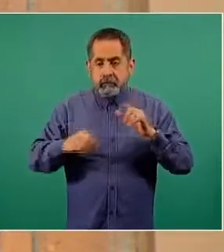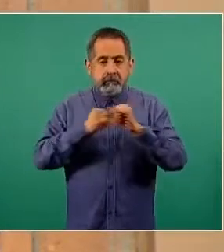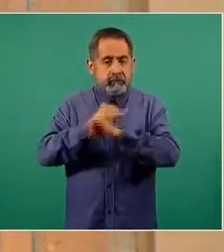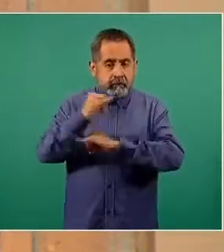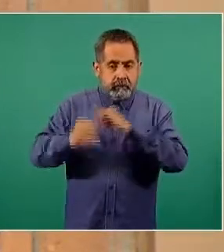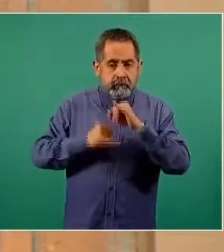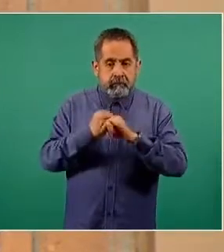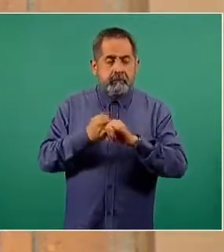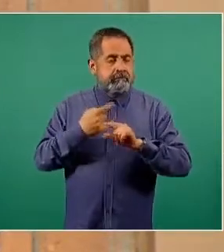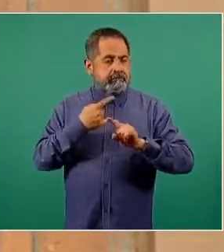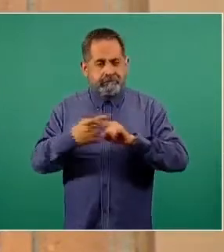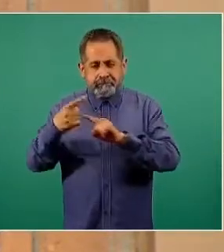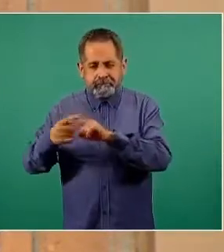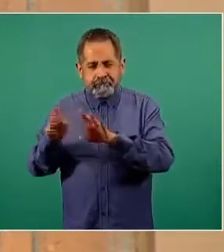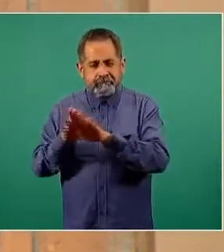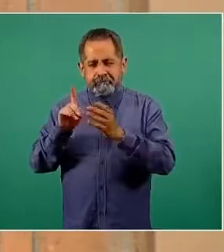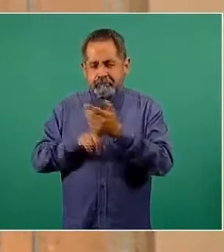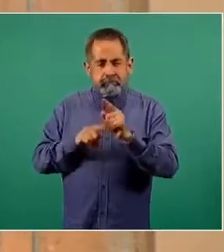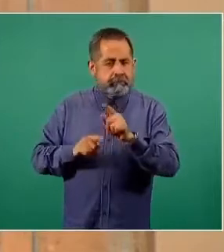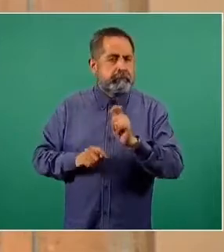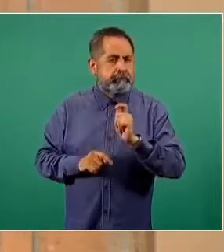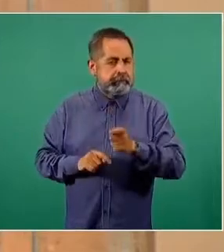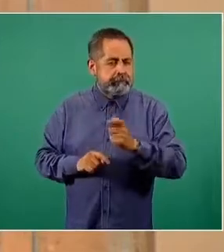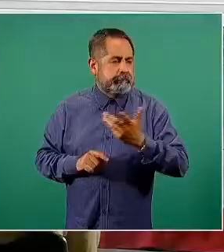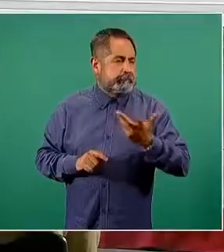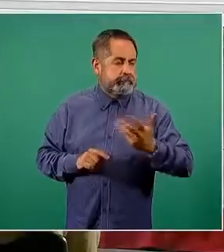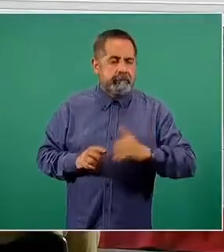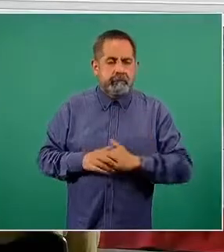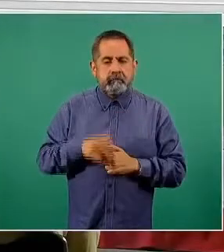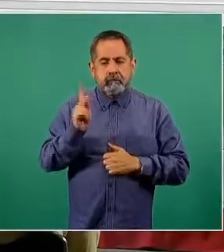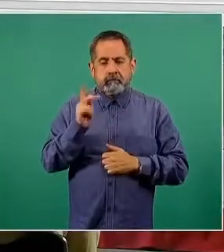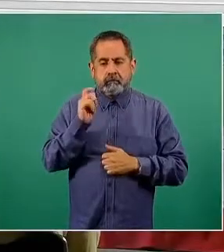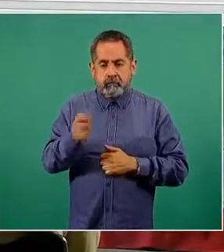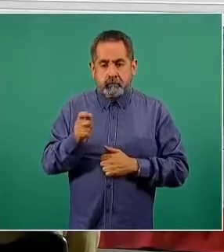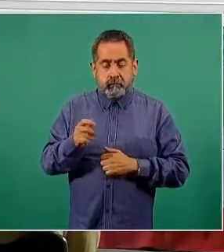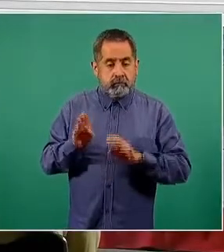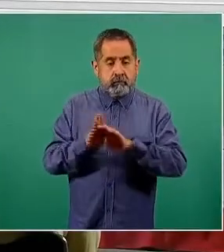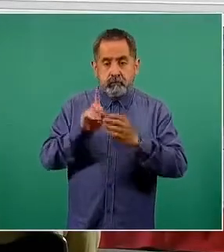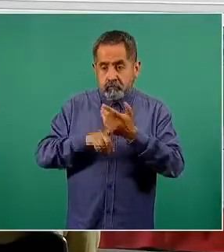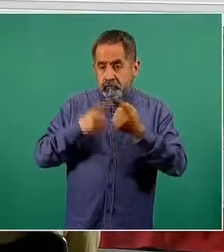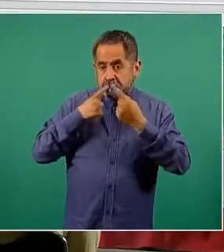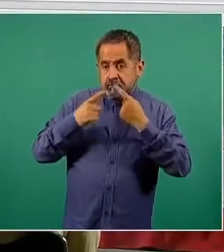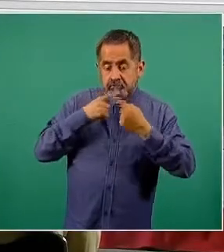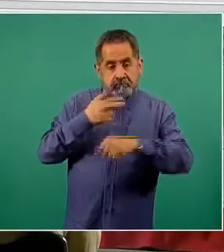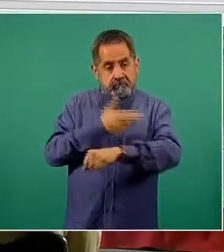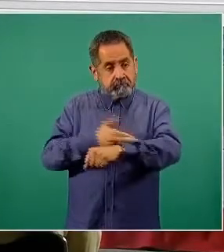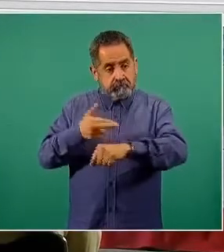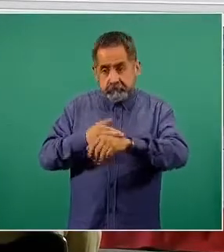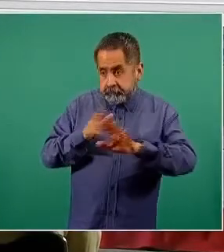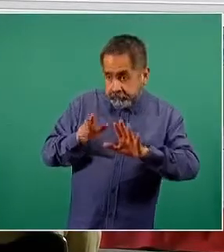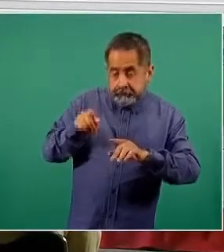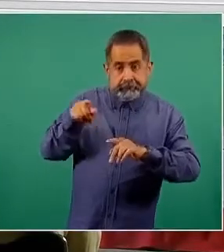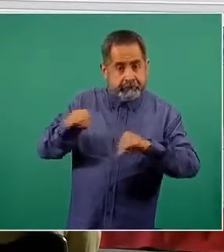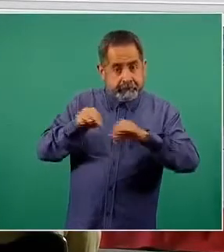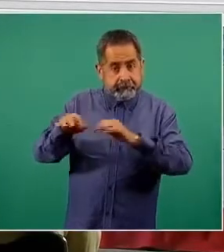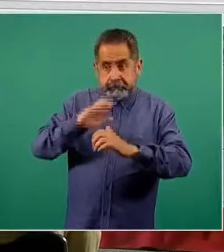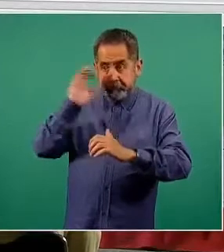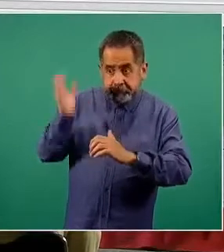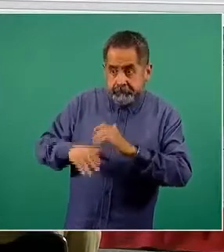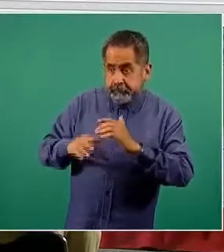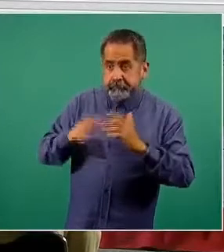concentra actividades en esta entidad federativa. Pero bueno, una vez que estas actividades pues ya terminaron, pues